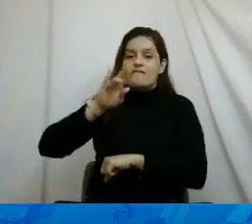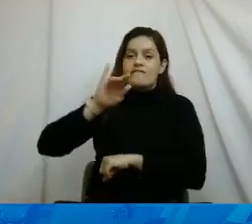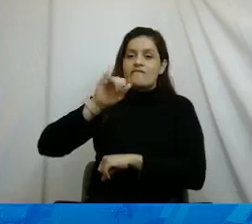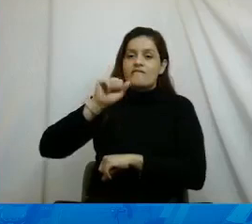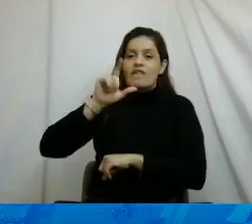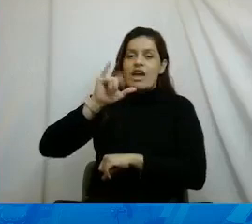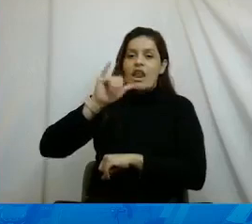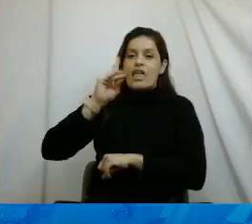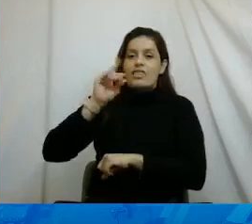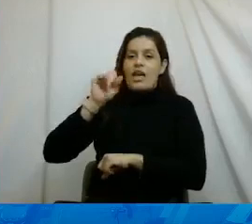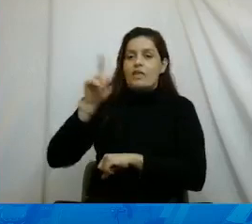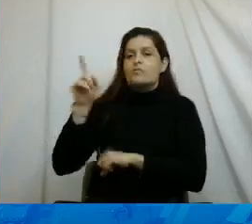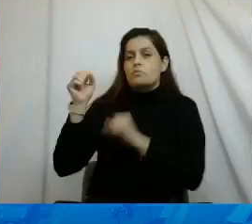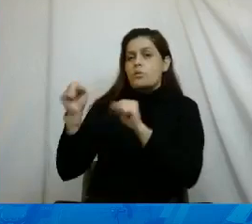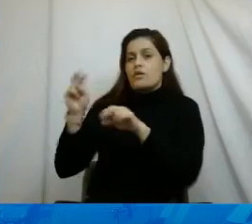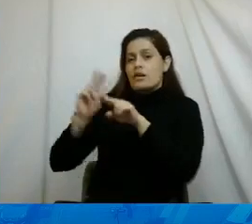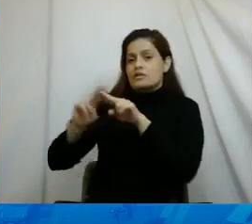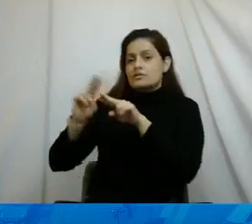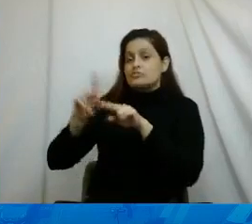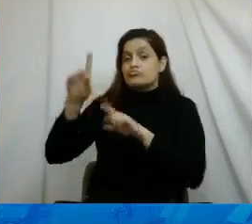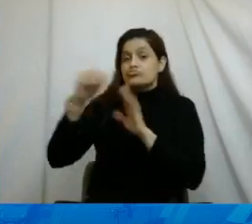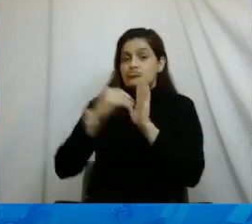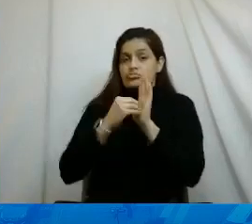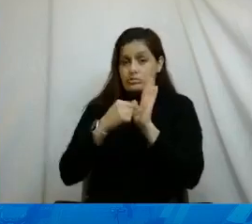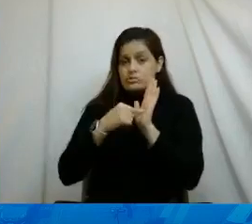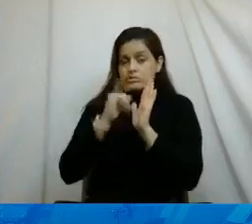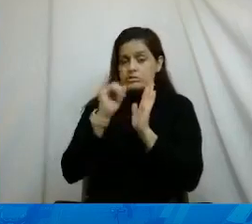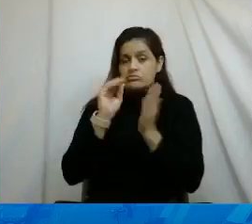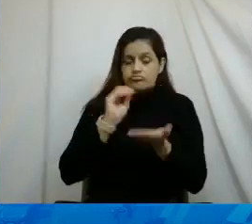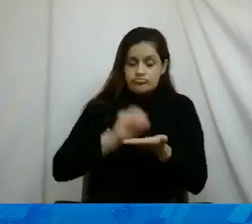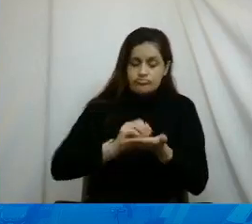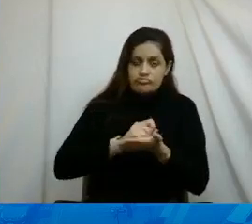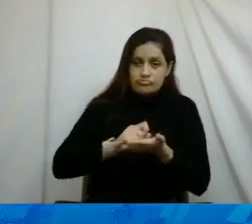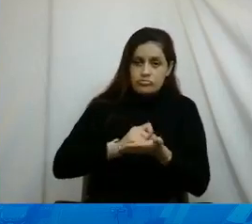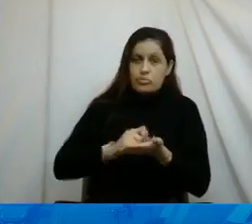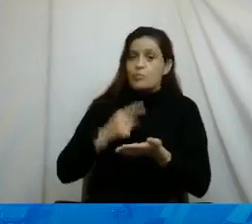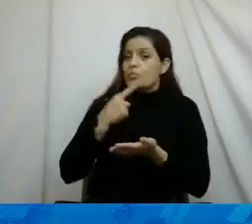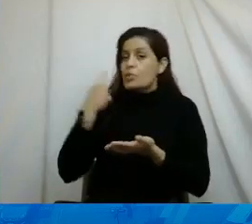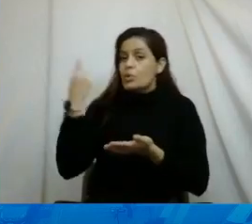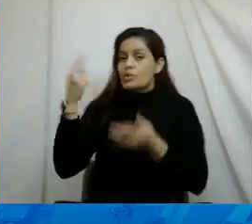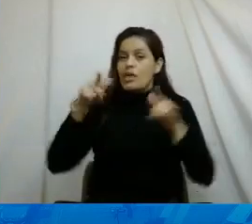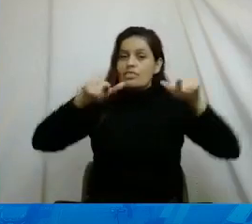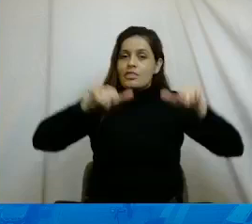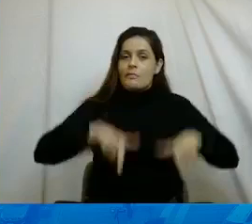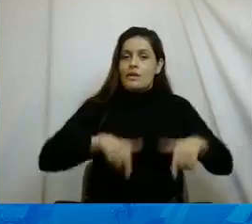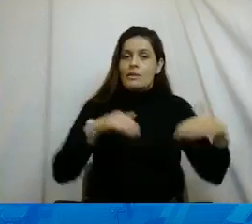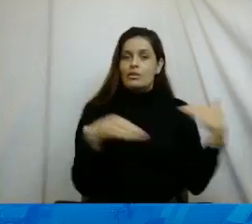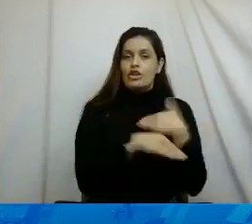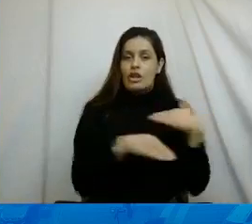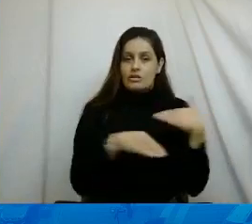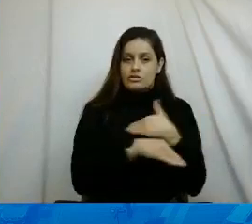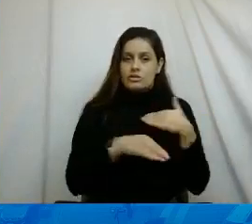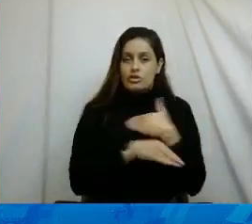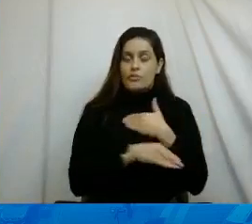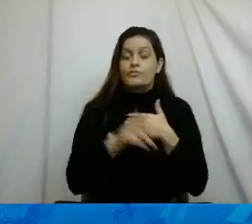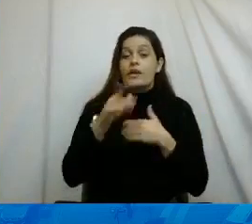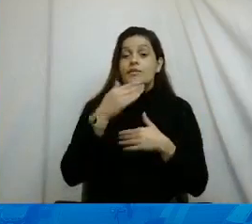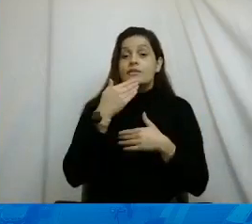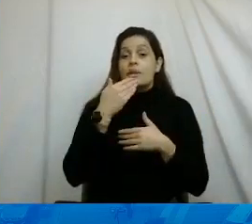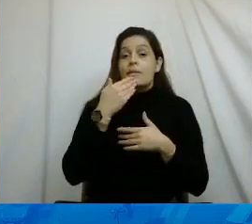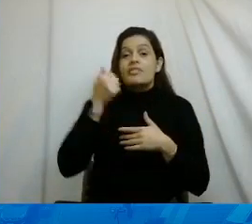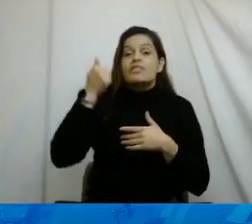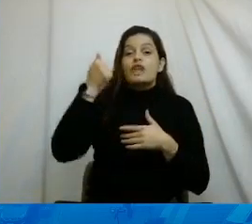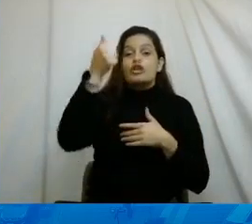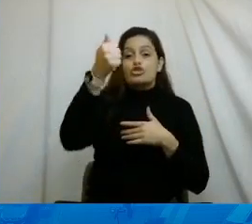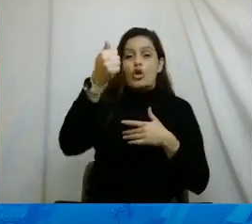hacerlo, pero lo anotamos ya para poder gestionarlo entre el equipo de tránsito y la Dirección Provincial de Vialidad.